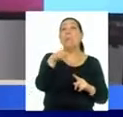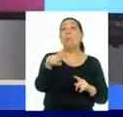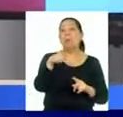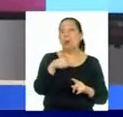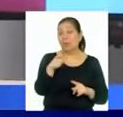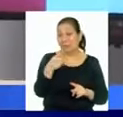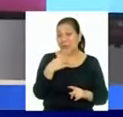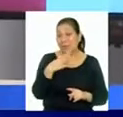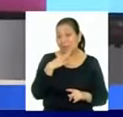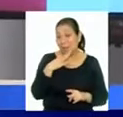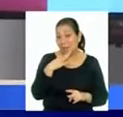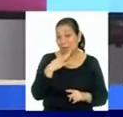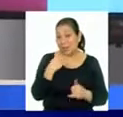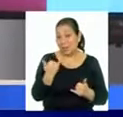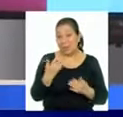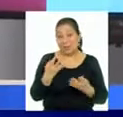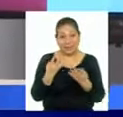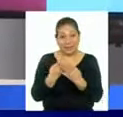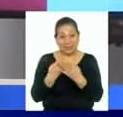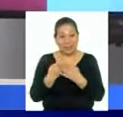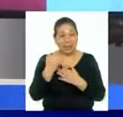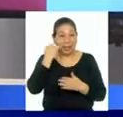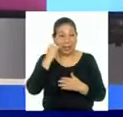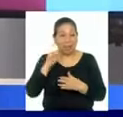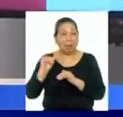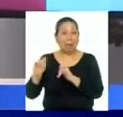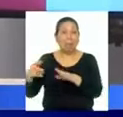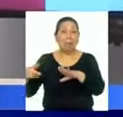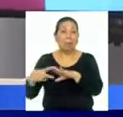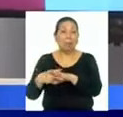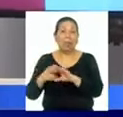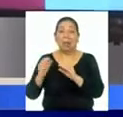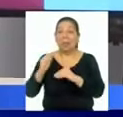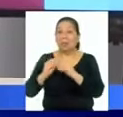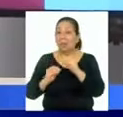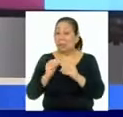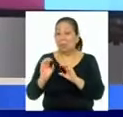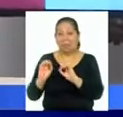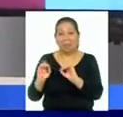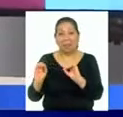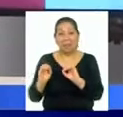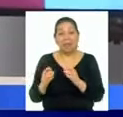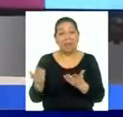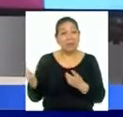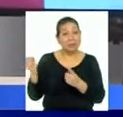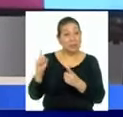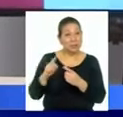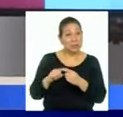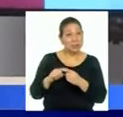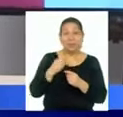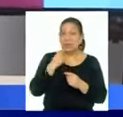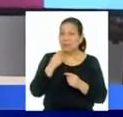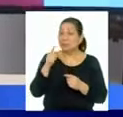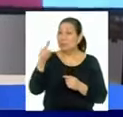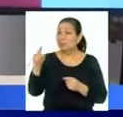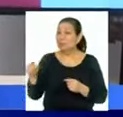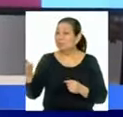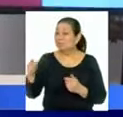que usted muy bien señala del megapenal de ICA. Y por lo tanto, al ser declaradas